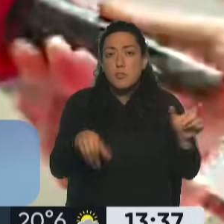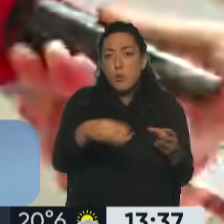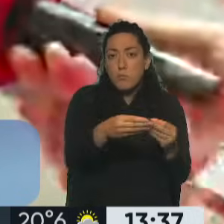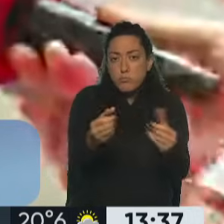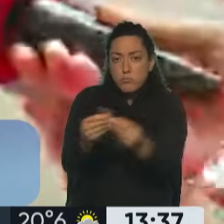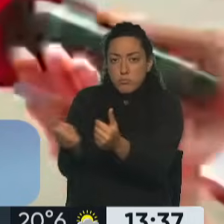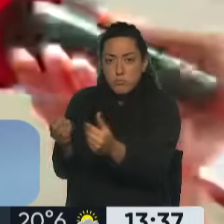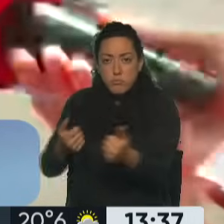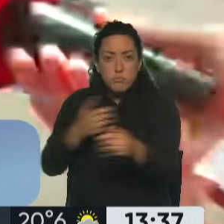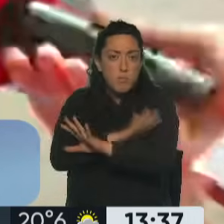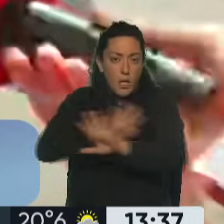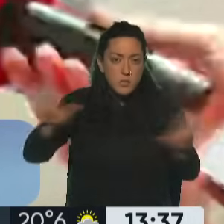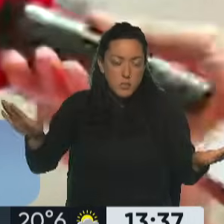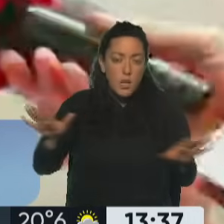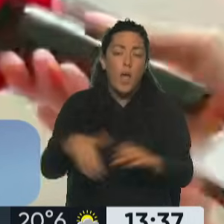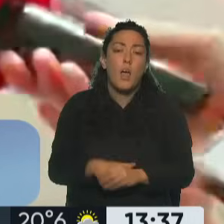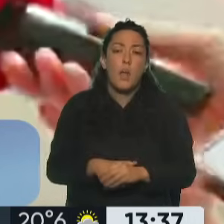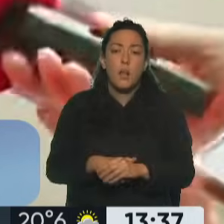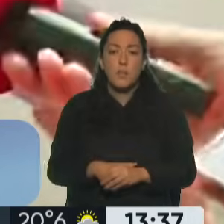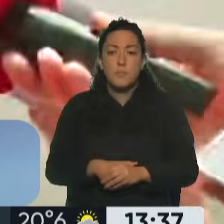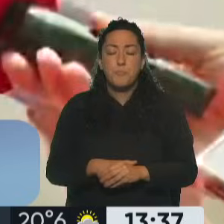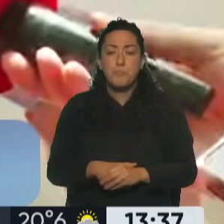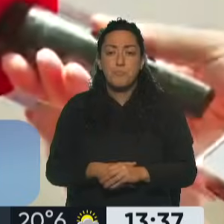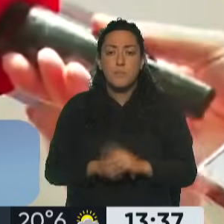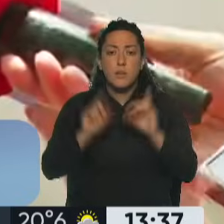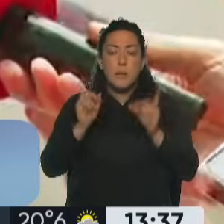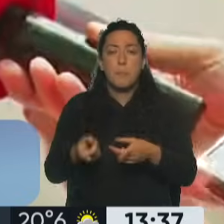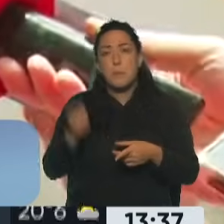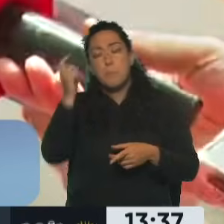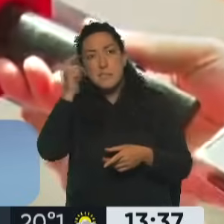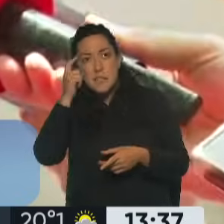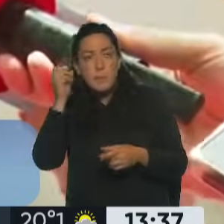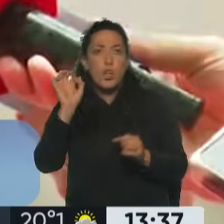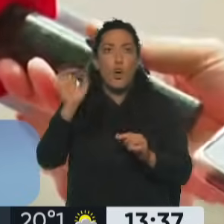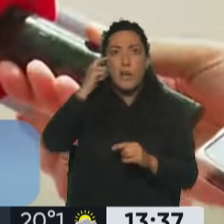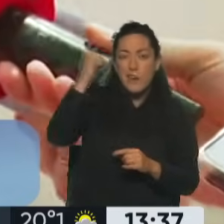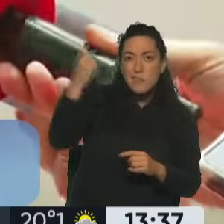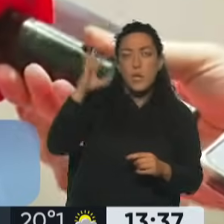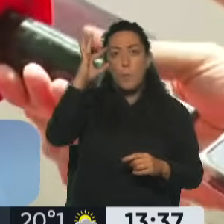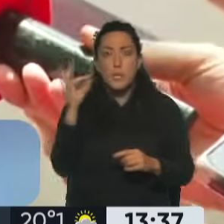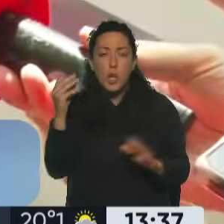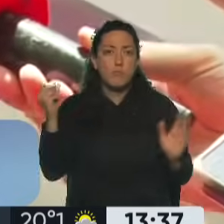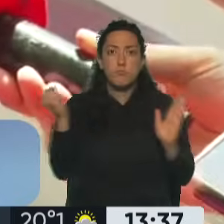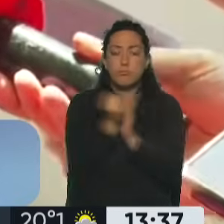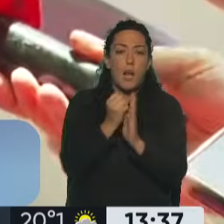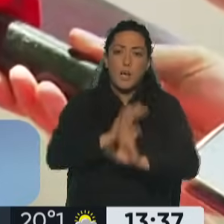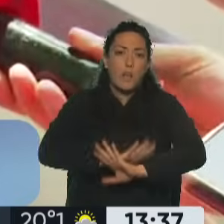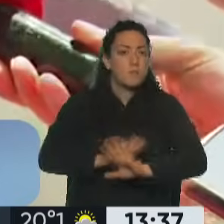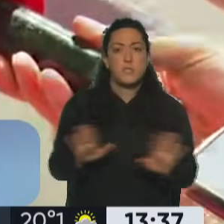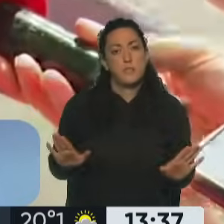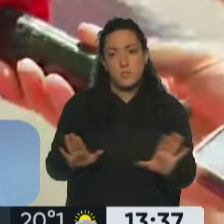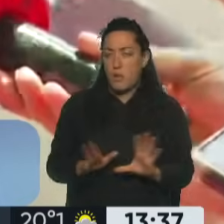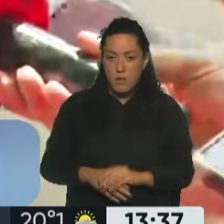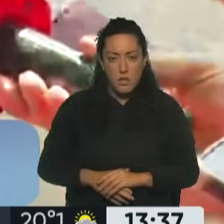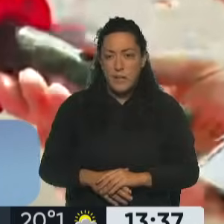personas, que dejen de estigmatizarte por lo que pensás, por lo que crees, por lo que opinás, me parece